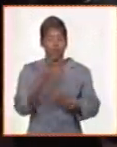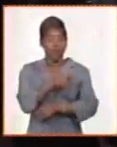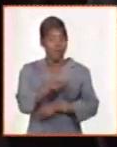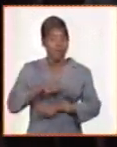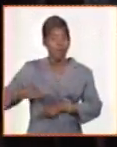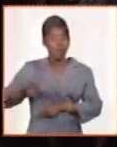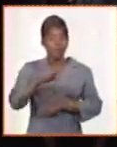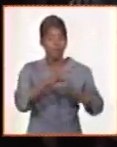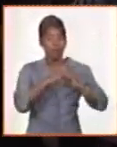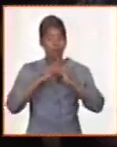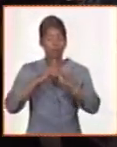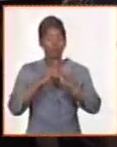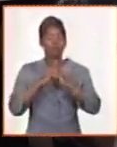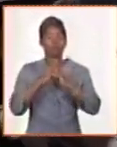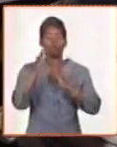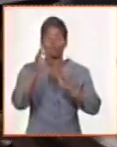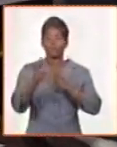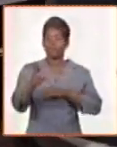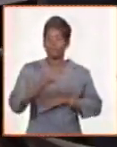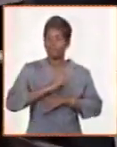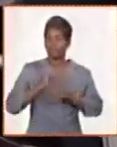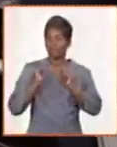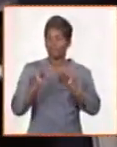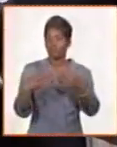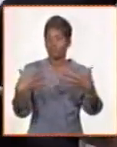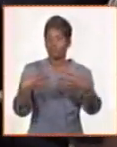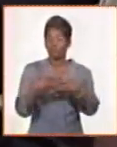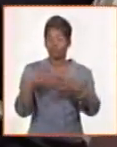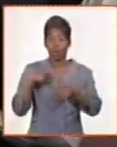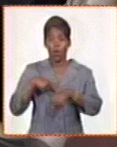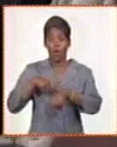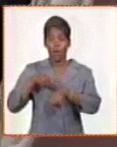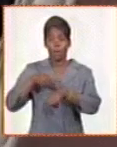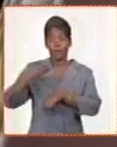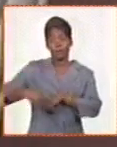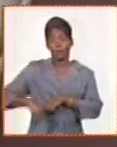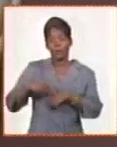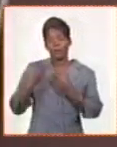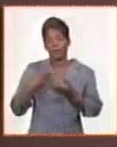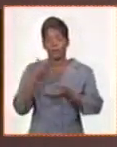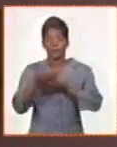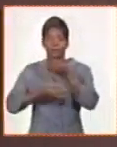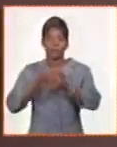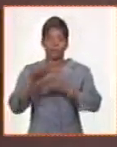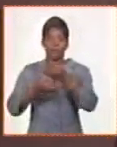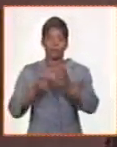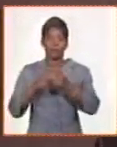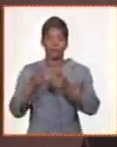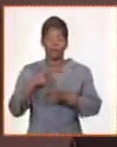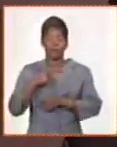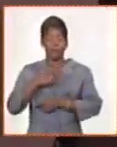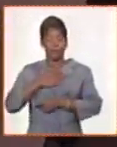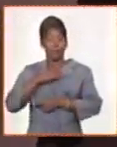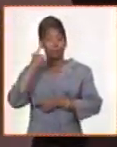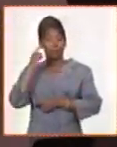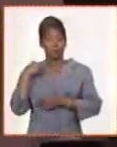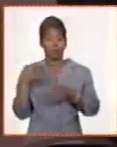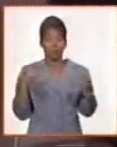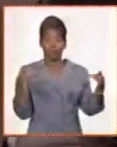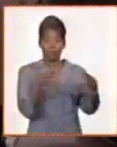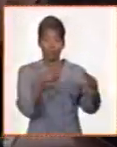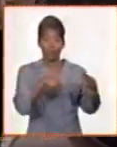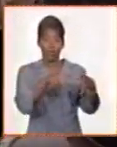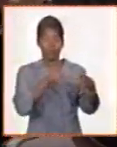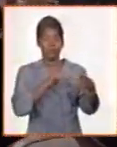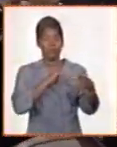voy a aprovechar tu emplazamiento para hablar de un momento que ha sido muy formativo para mi propio grupo y es la participación